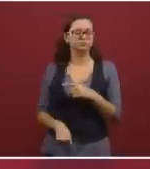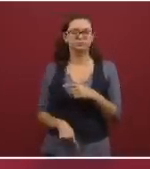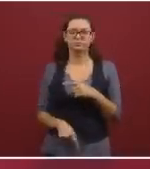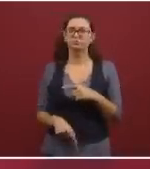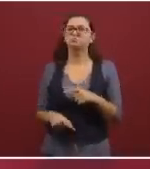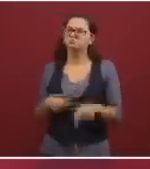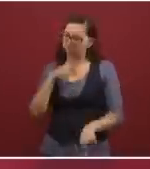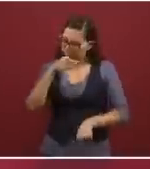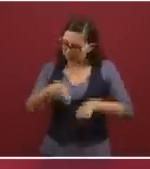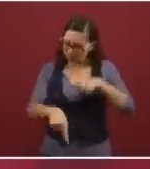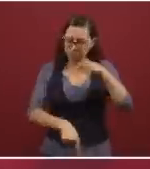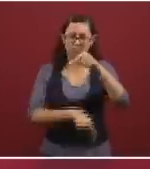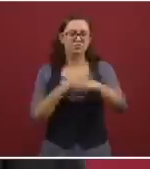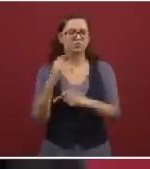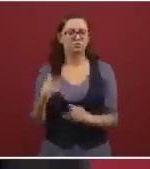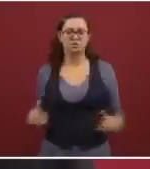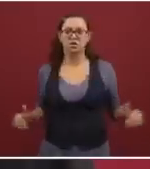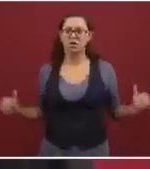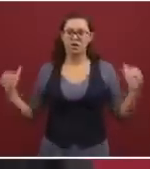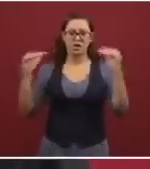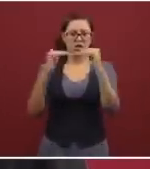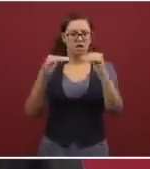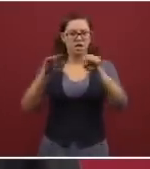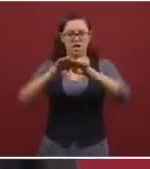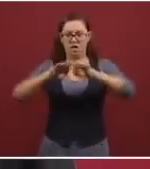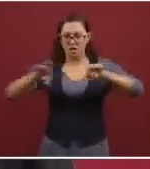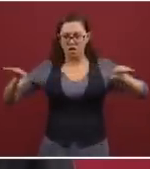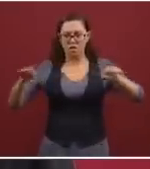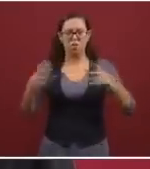igualdad, para que les toque